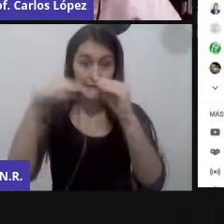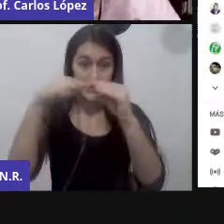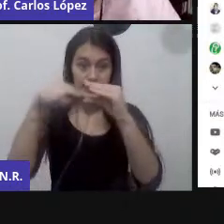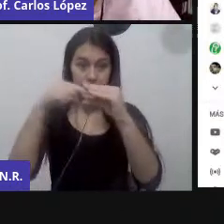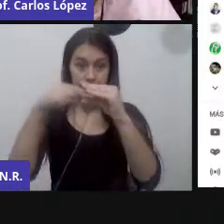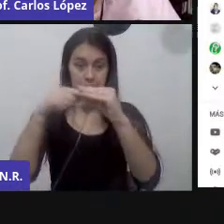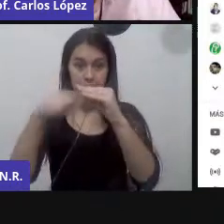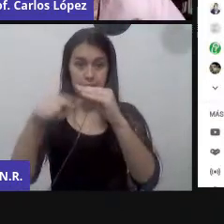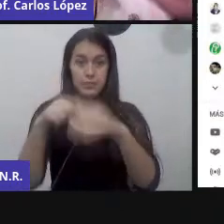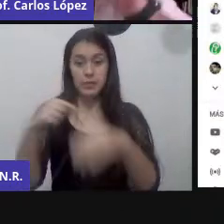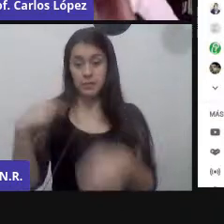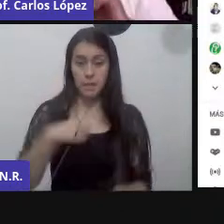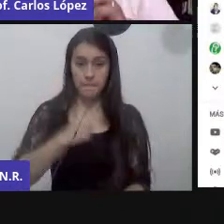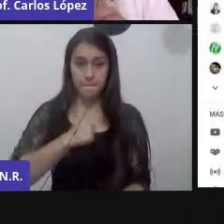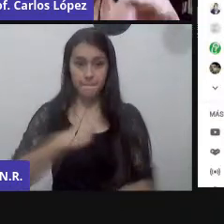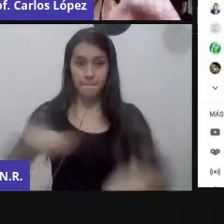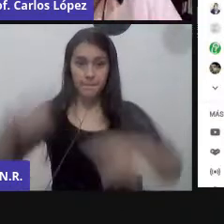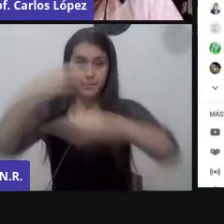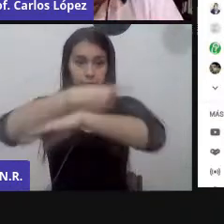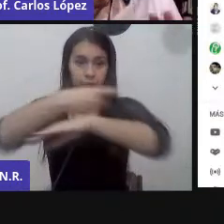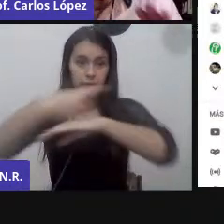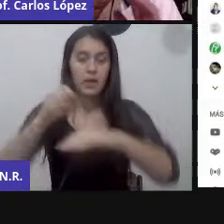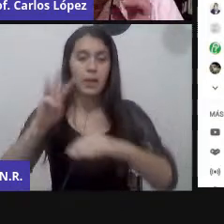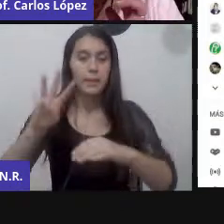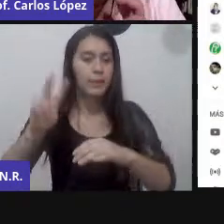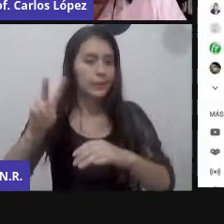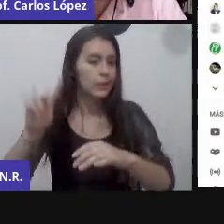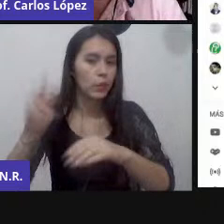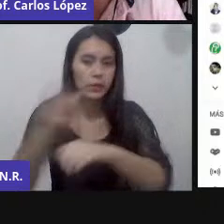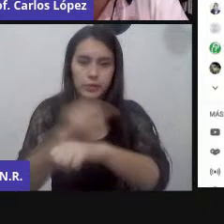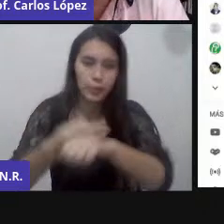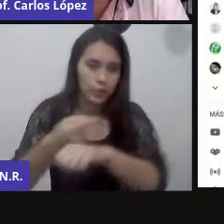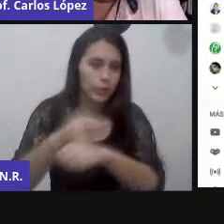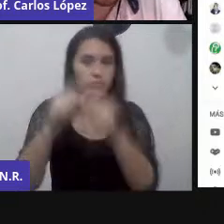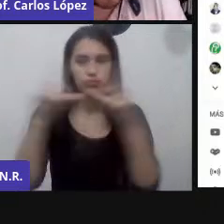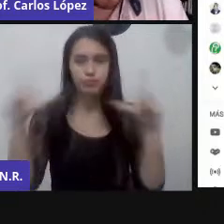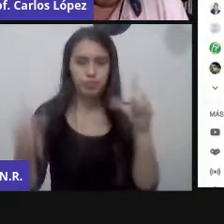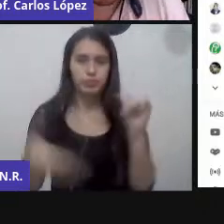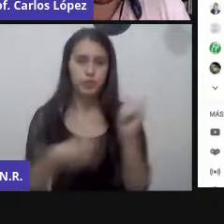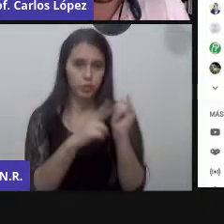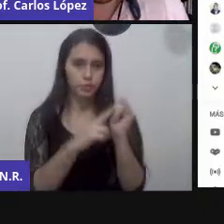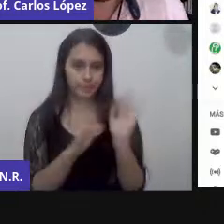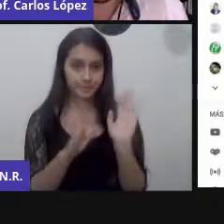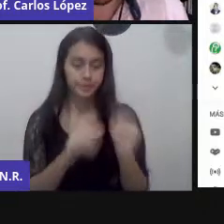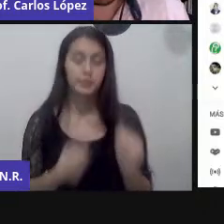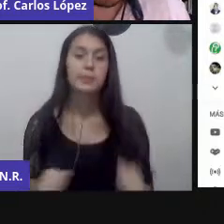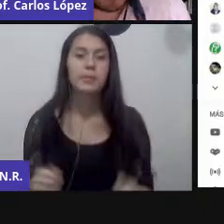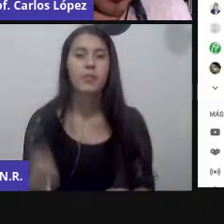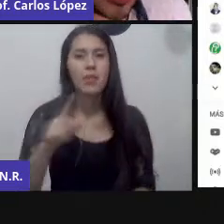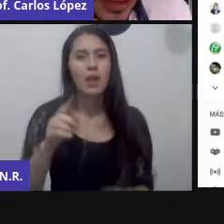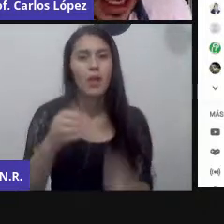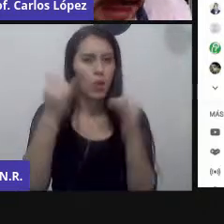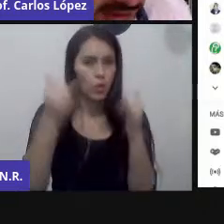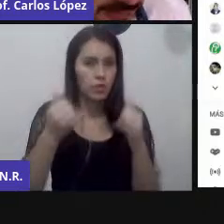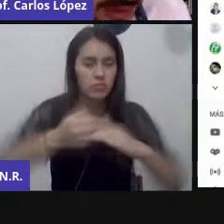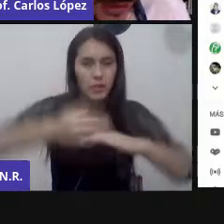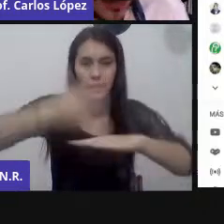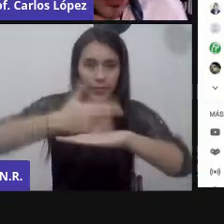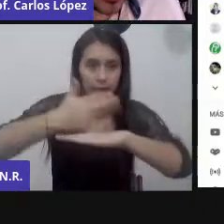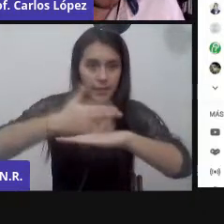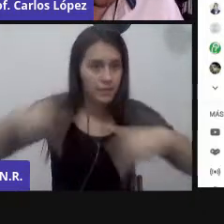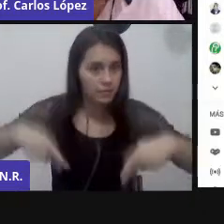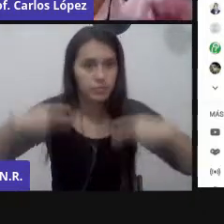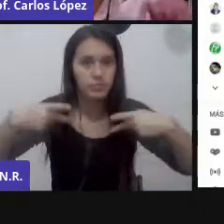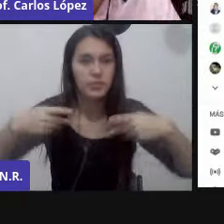Tú creas tu canal y 24 horas. ¿Listo? Muy fácil. Ahora, ¿cómo vamos a hacer para hacer una transmisión de